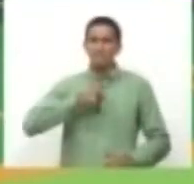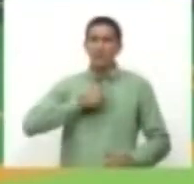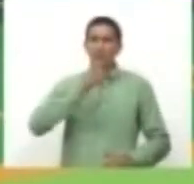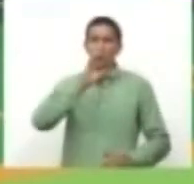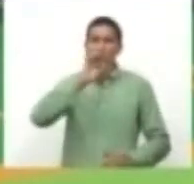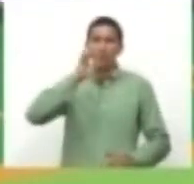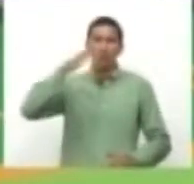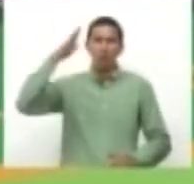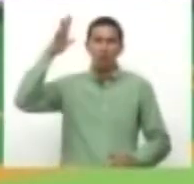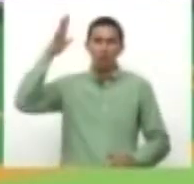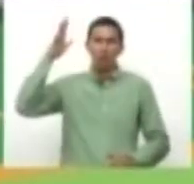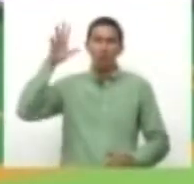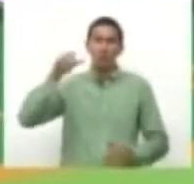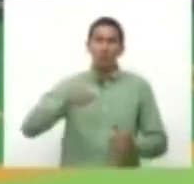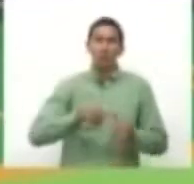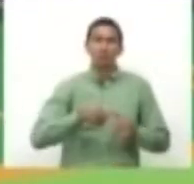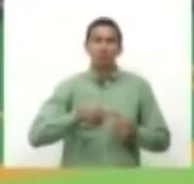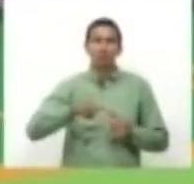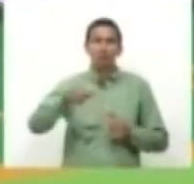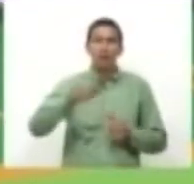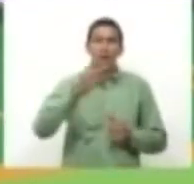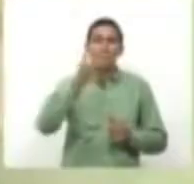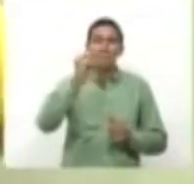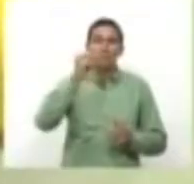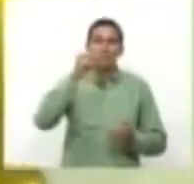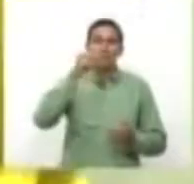prueba de 20.000 metros eliminación.